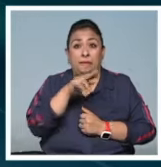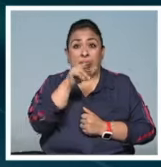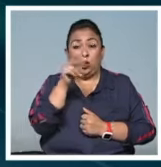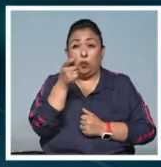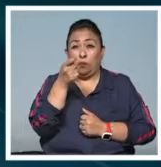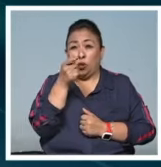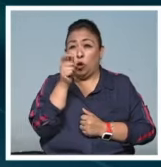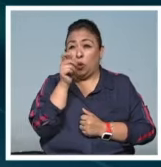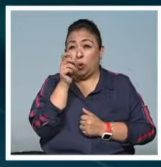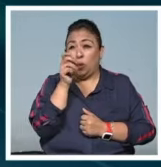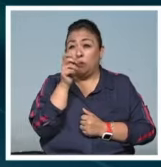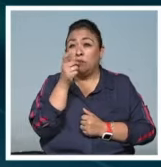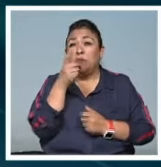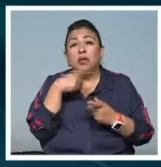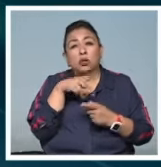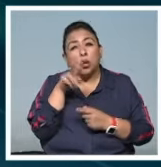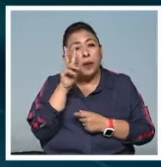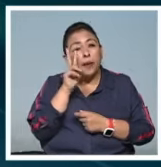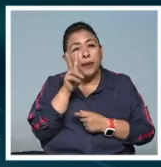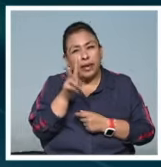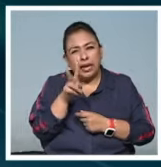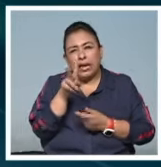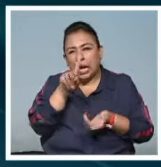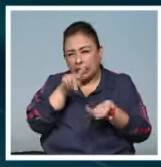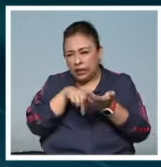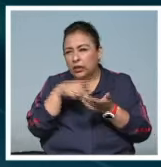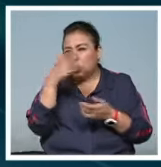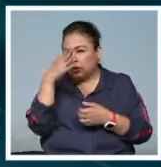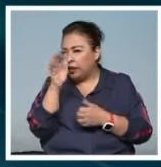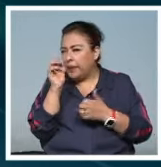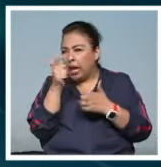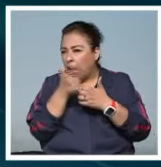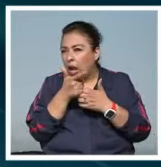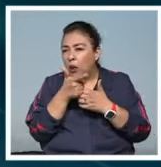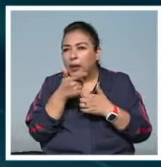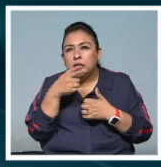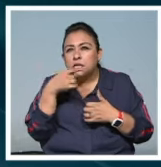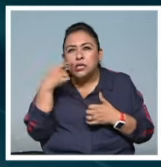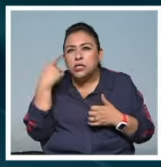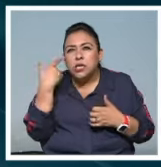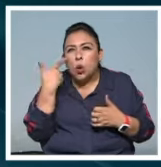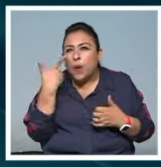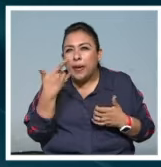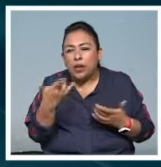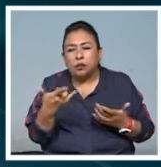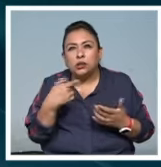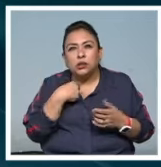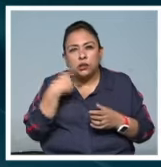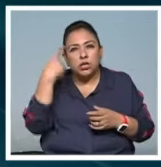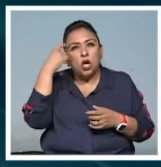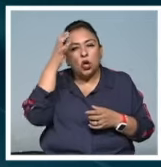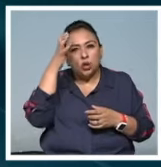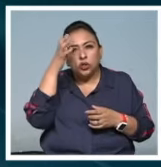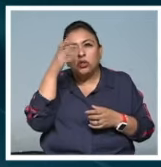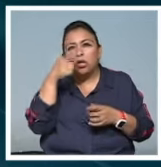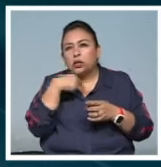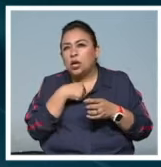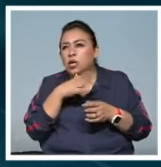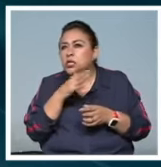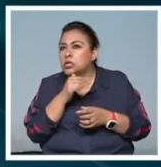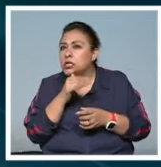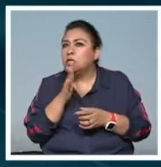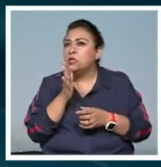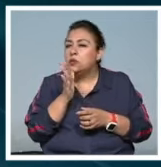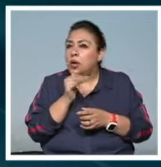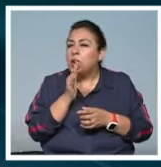poco es que alguien está viendo algo que sabe que ahí hay algo que existe, pero que no puede ver. Entonces nos vuelve muy conscientes de nuestros puntos ciegos. Y